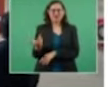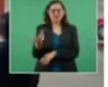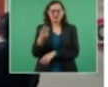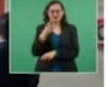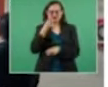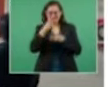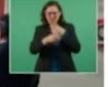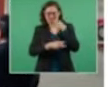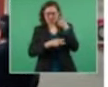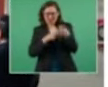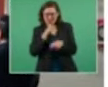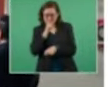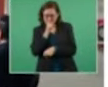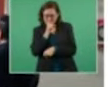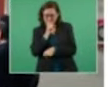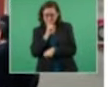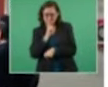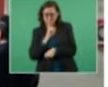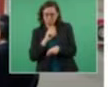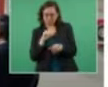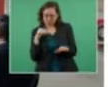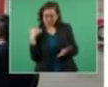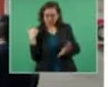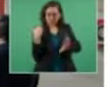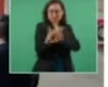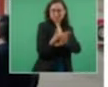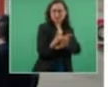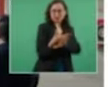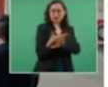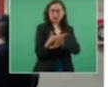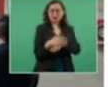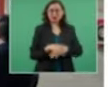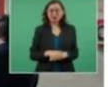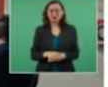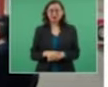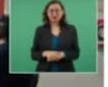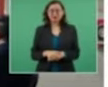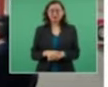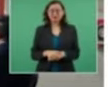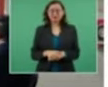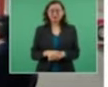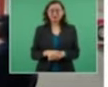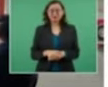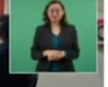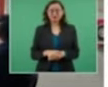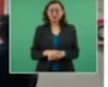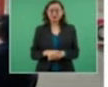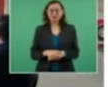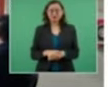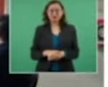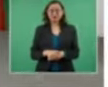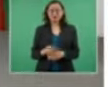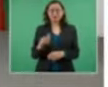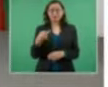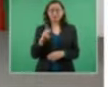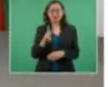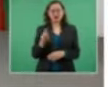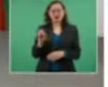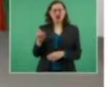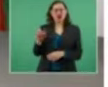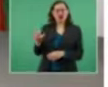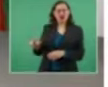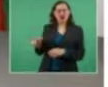proyecto es una propuesta pues errática de la Cuarta Transformación al finalizar su tercer año de gobierno. Sí,